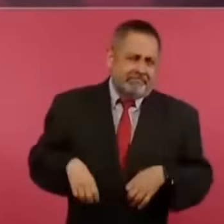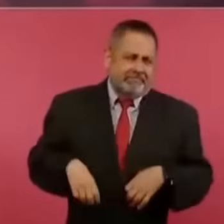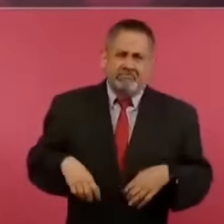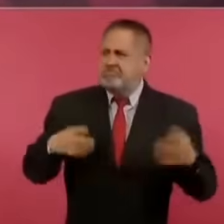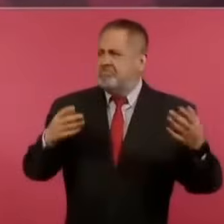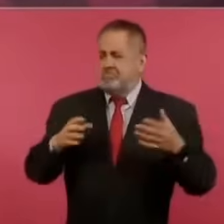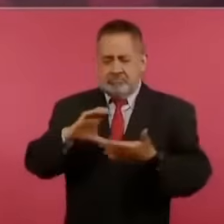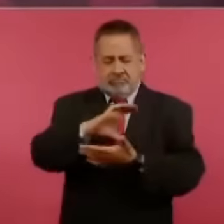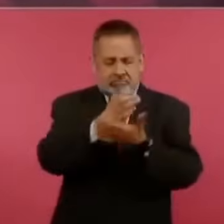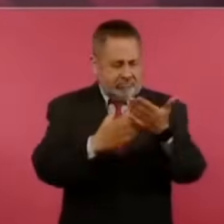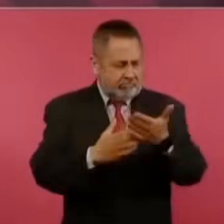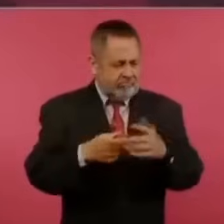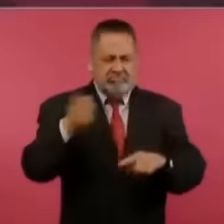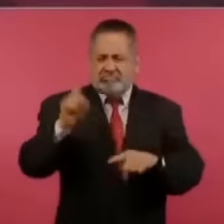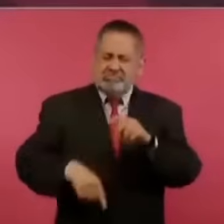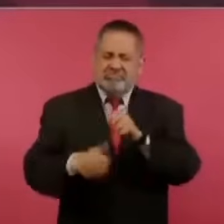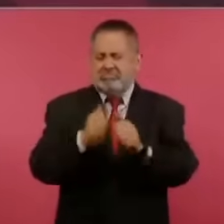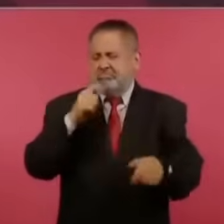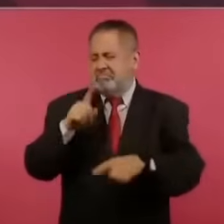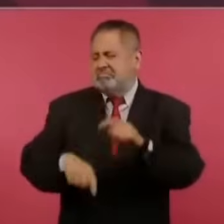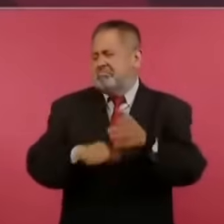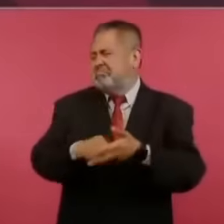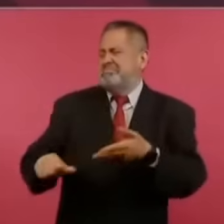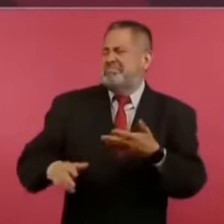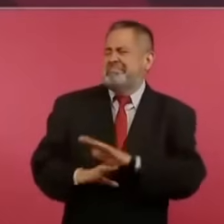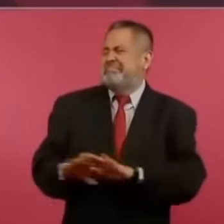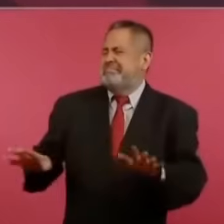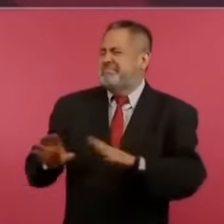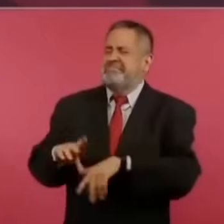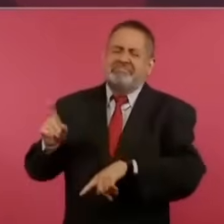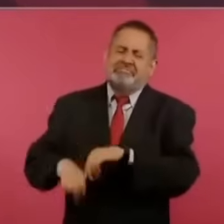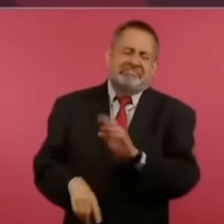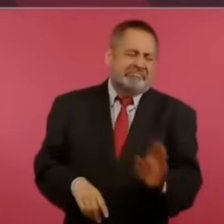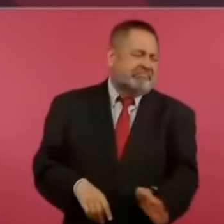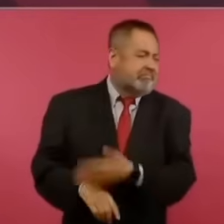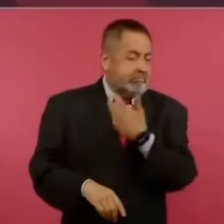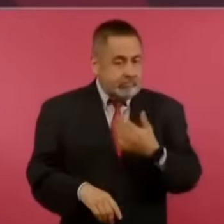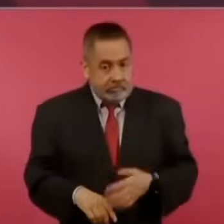el contrato. Hagan la investigación